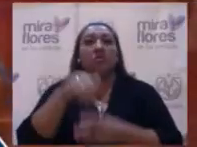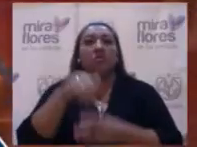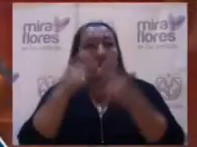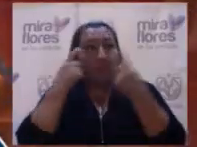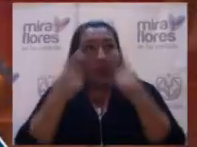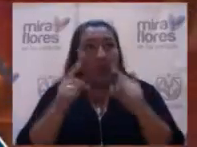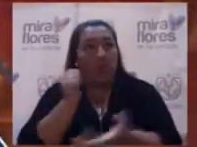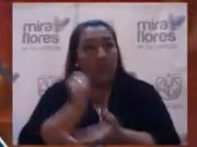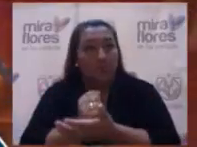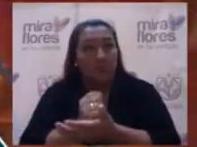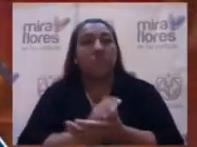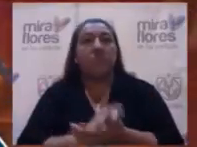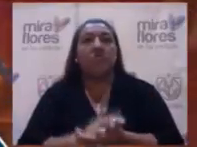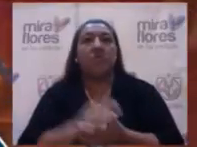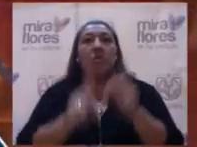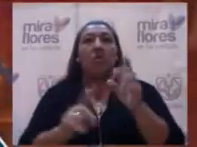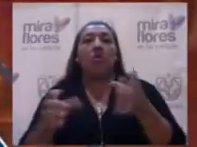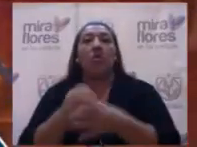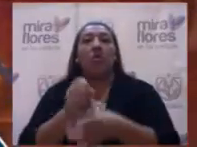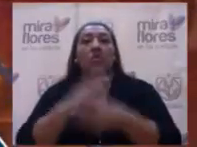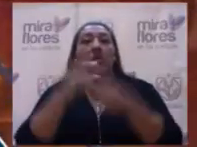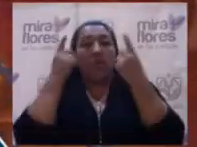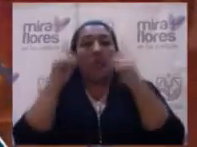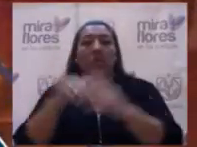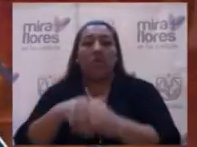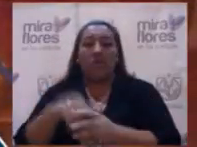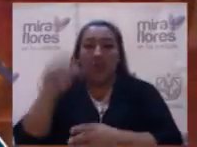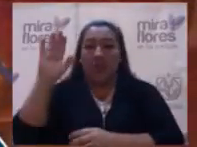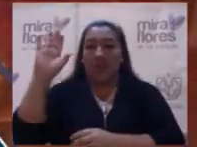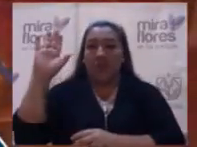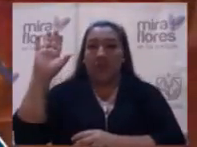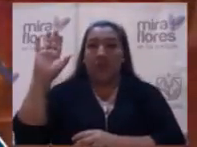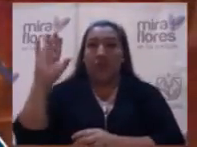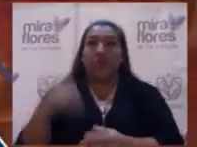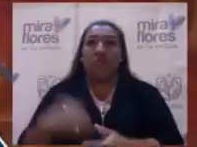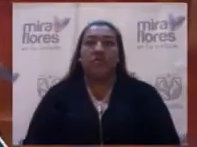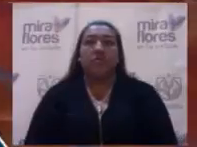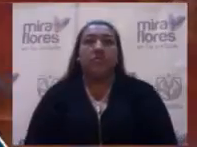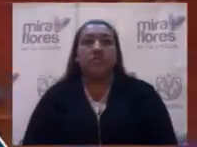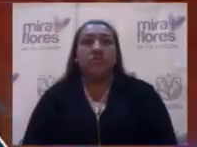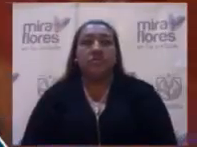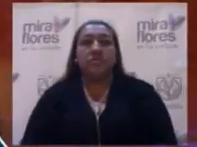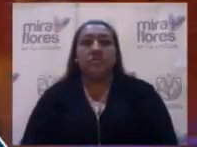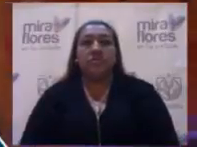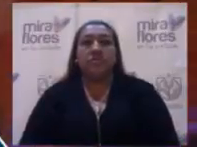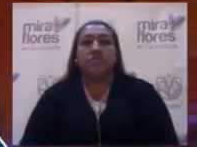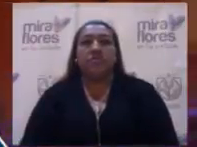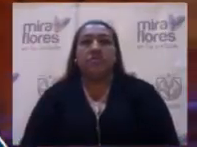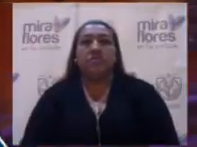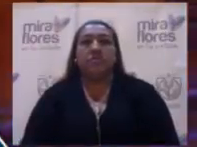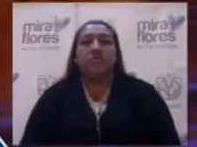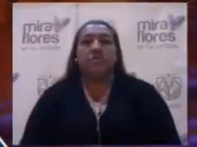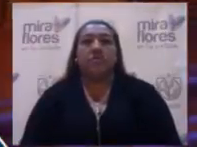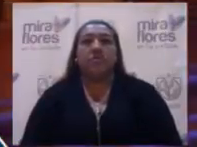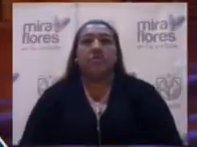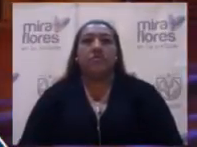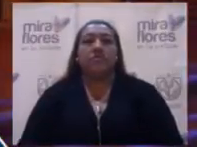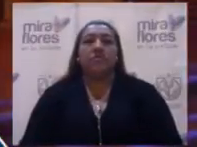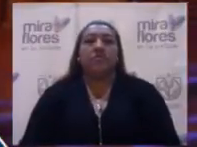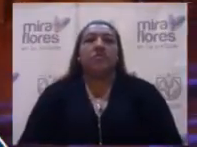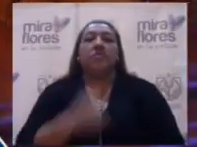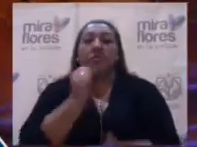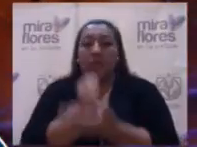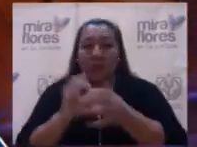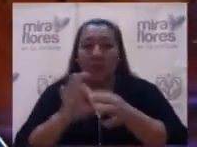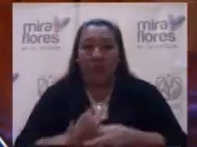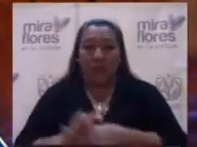conformidad. Aquellos miembros del Consejo que estén de acuerdo, sírvanse expresarlo en señal de conformidad. Se aprueba por unanimidad de votos.